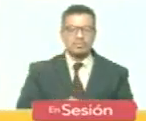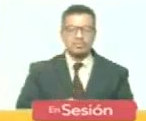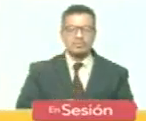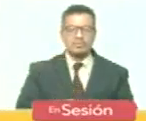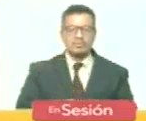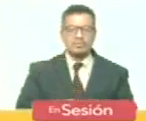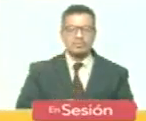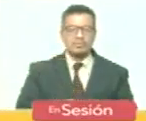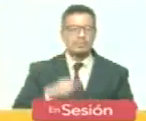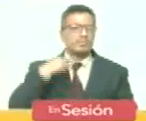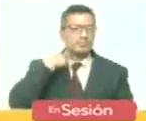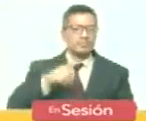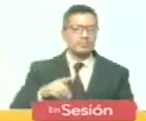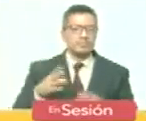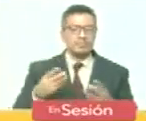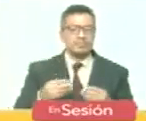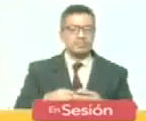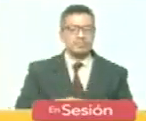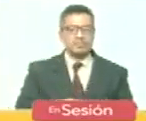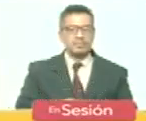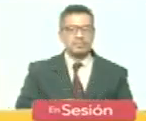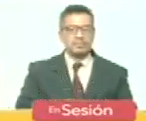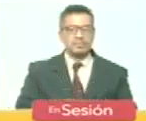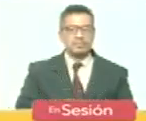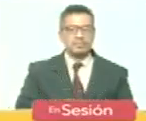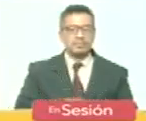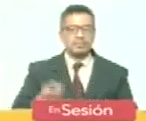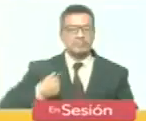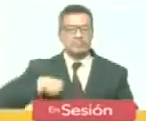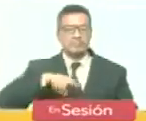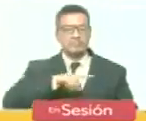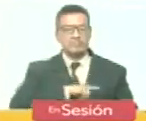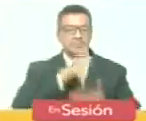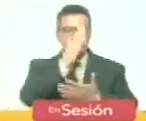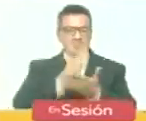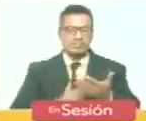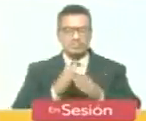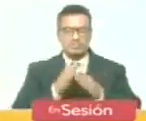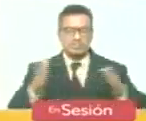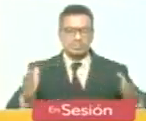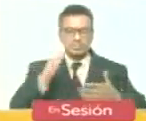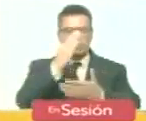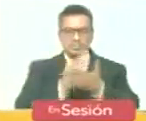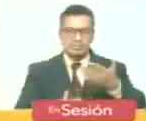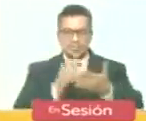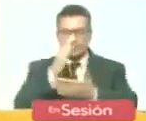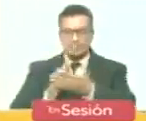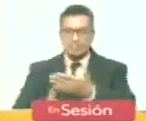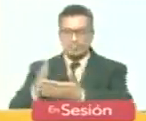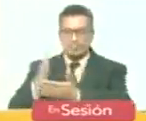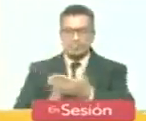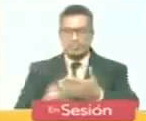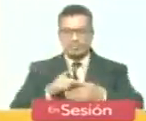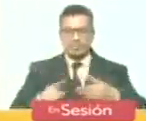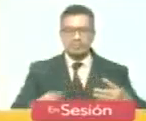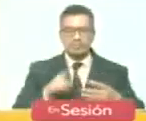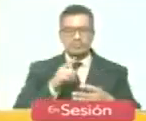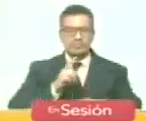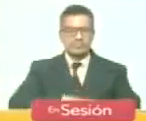que la habíamos perdido y que nos habíamos dividido y subdividido en